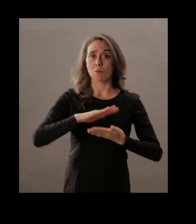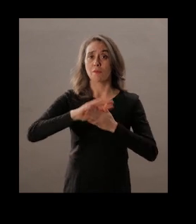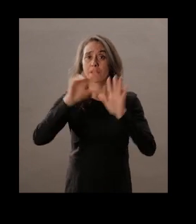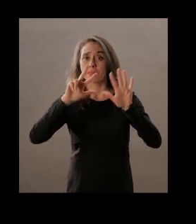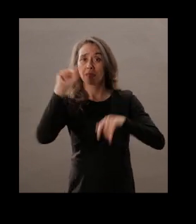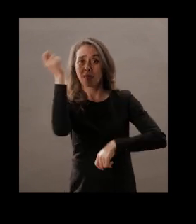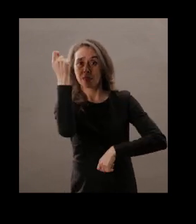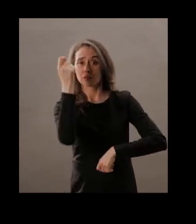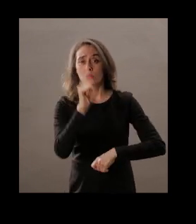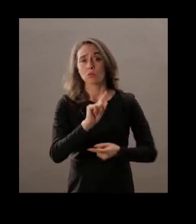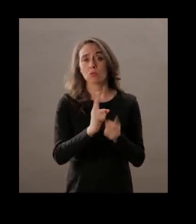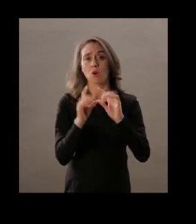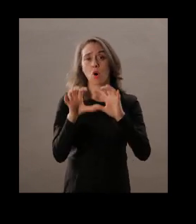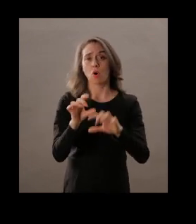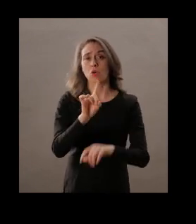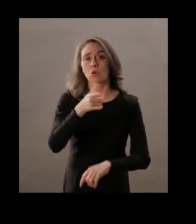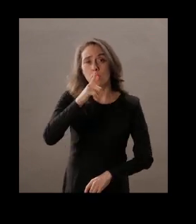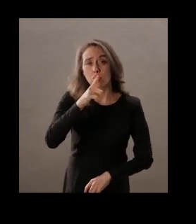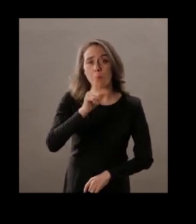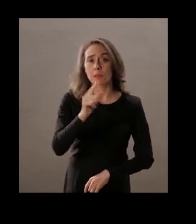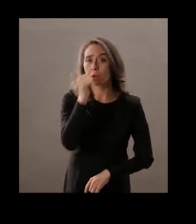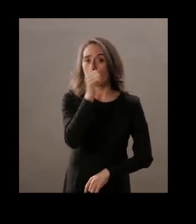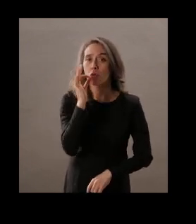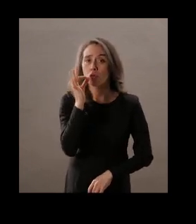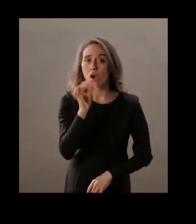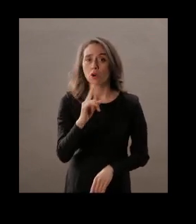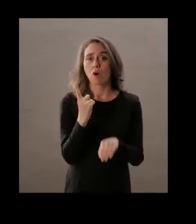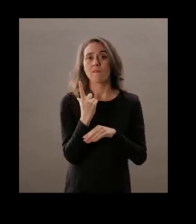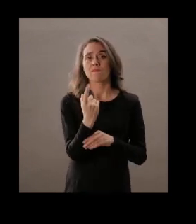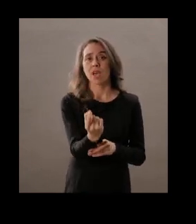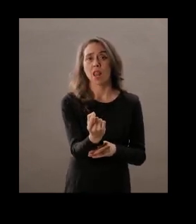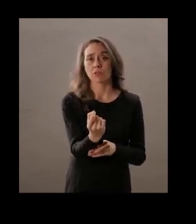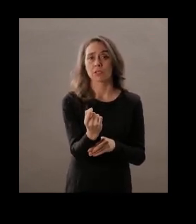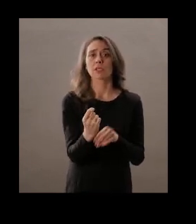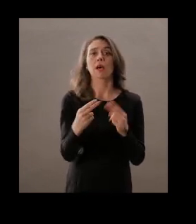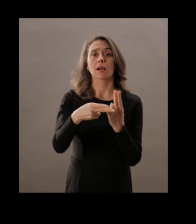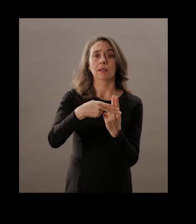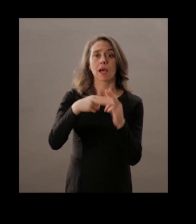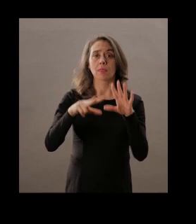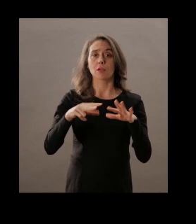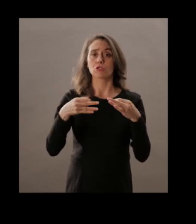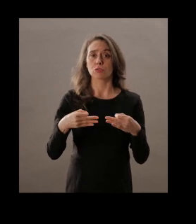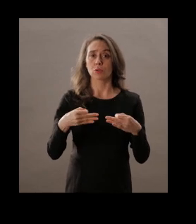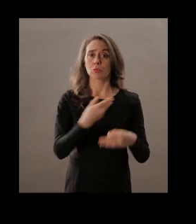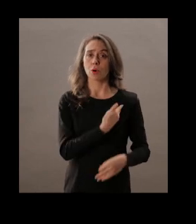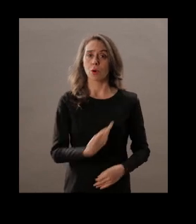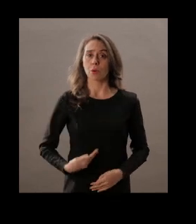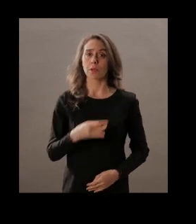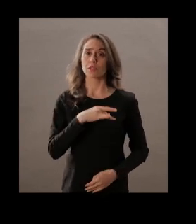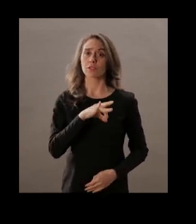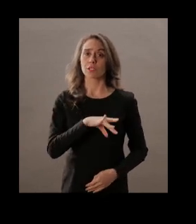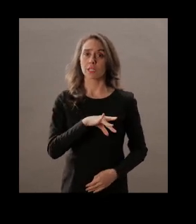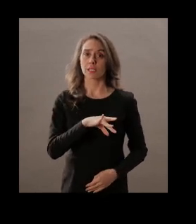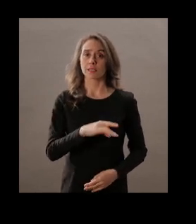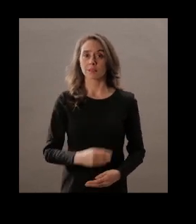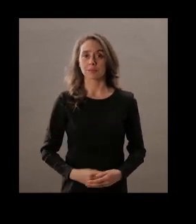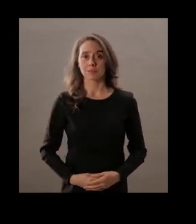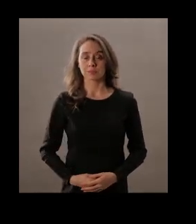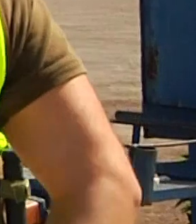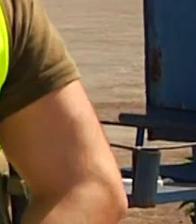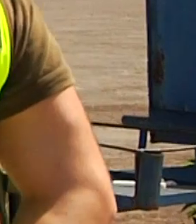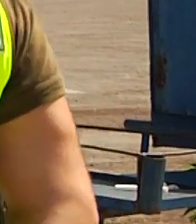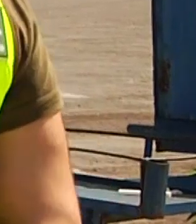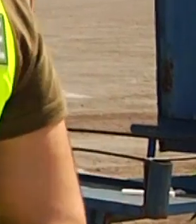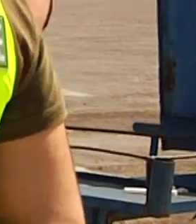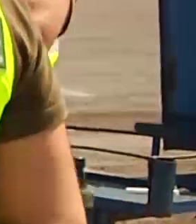El lamentable caso verídico es parte de la campaña denominada 18 Seguro, en el que trabajan en